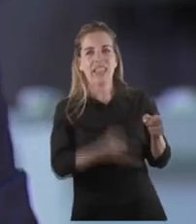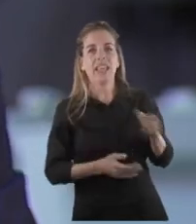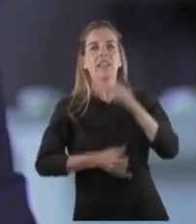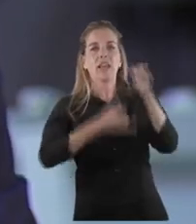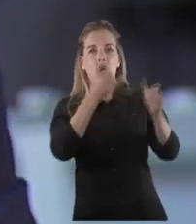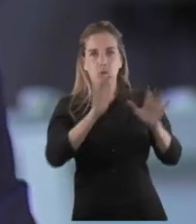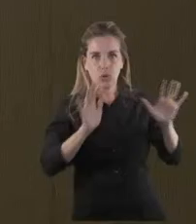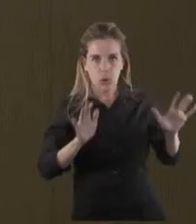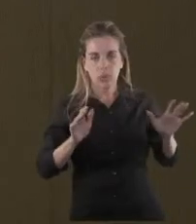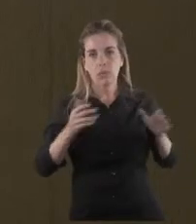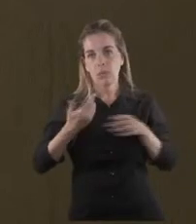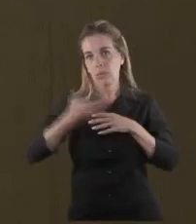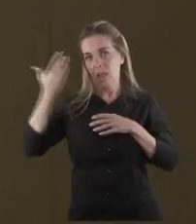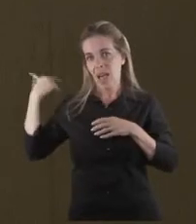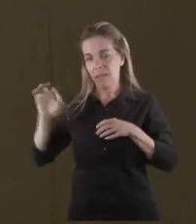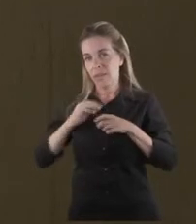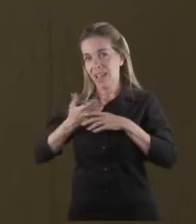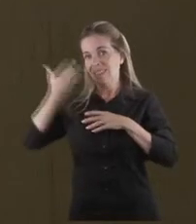la pandemia,